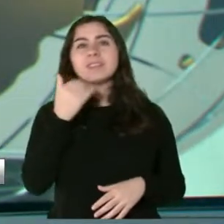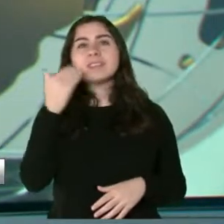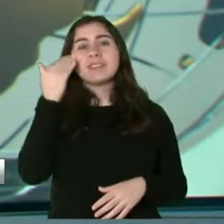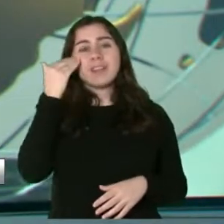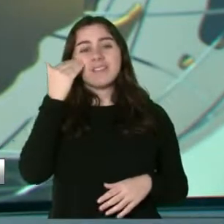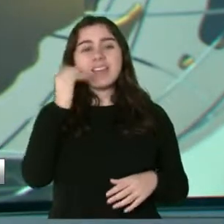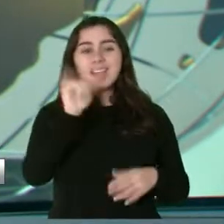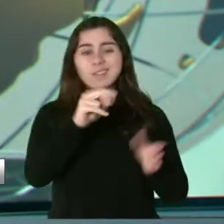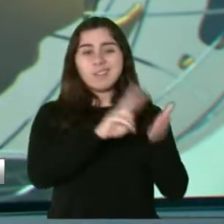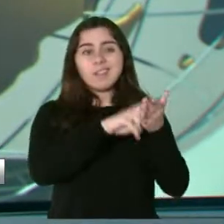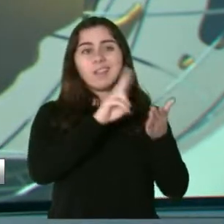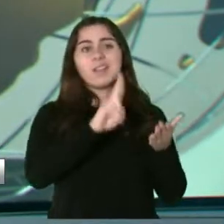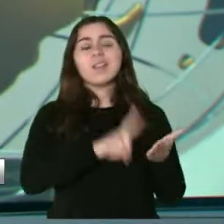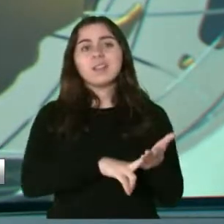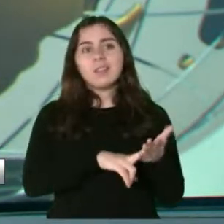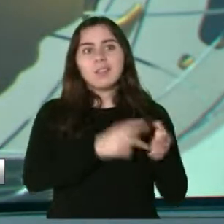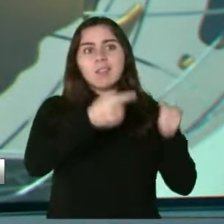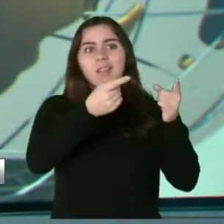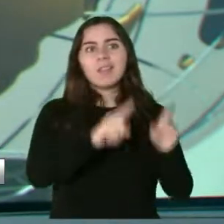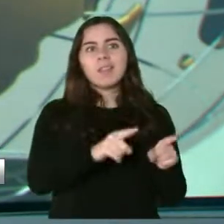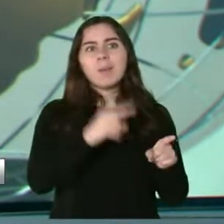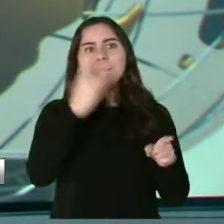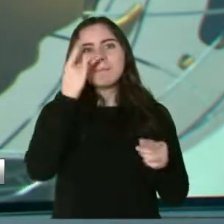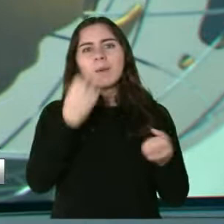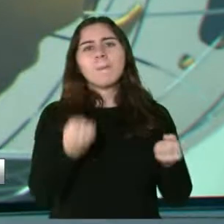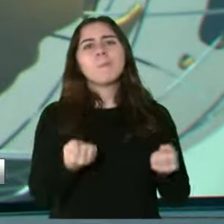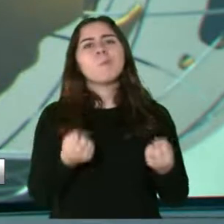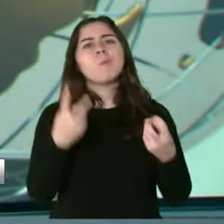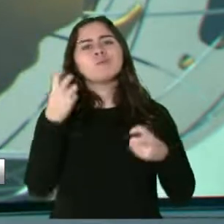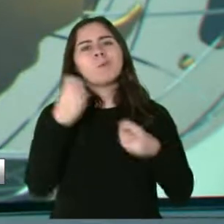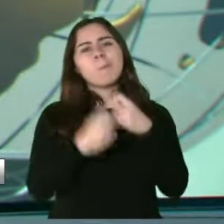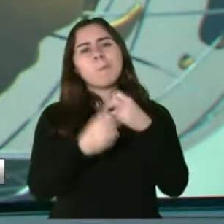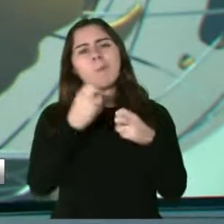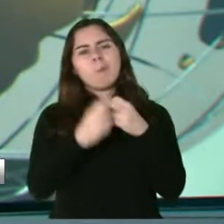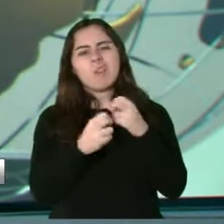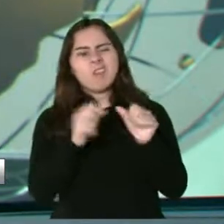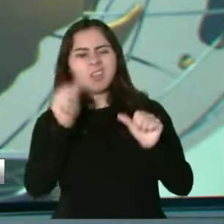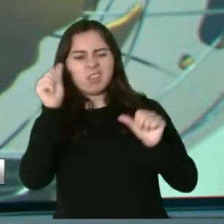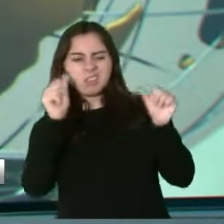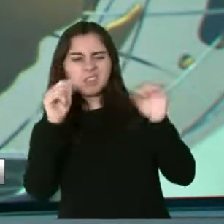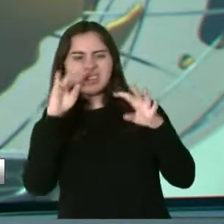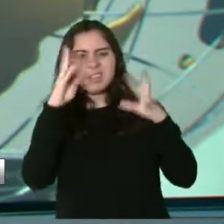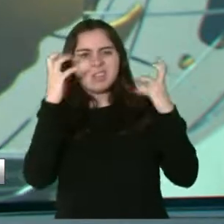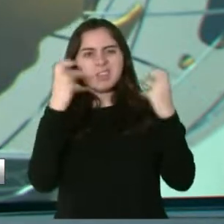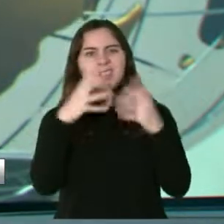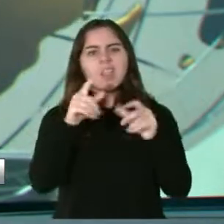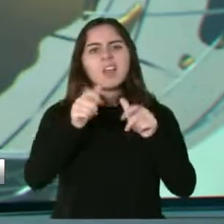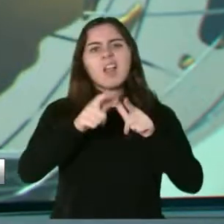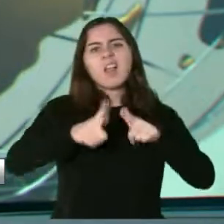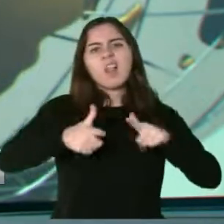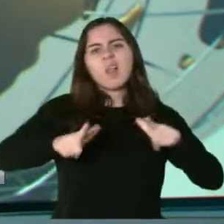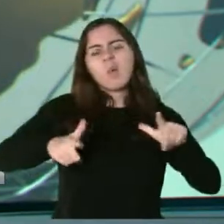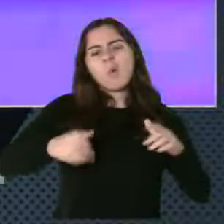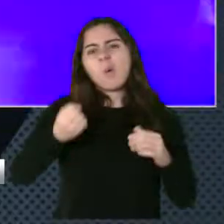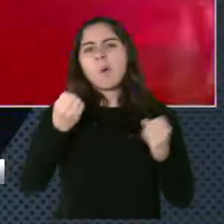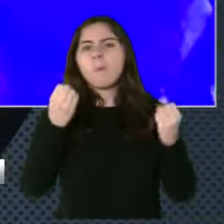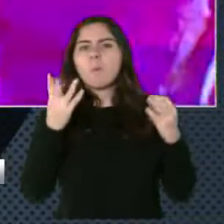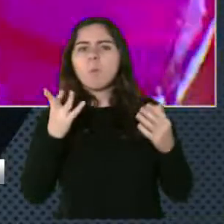enorme de lenguaje polarizante, de lenguaje inflamatorio, mucho de